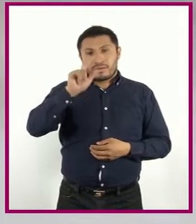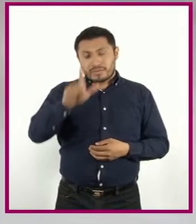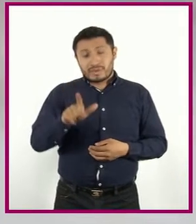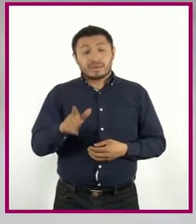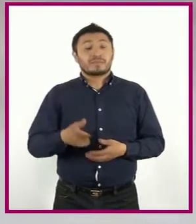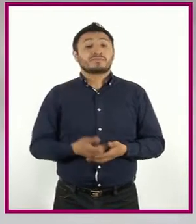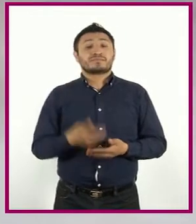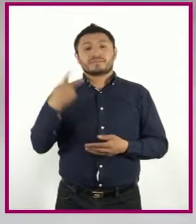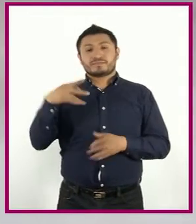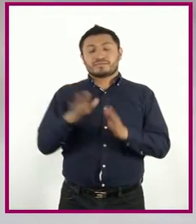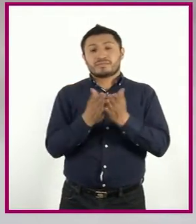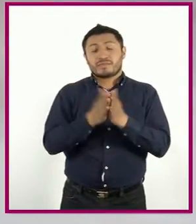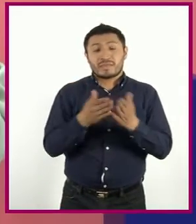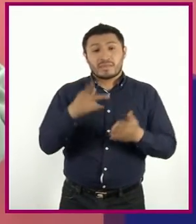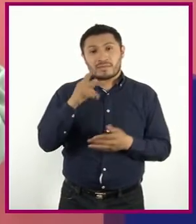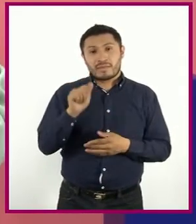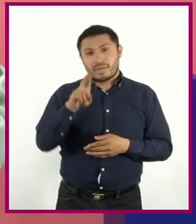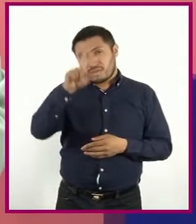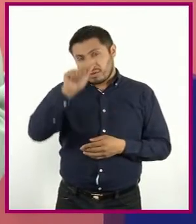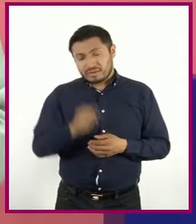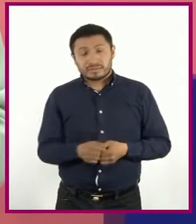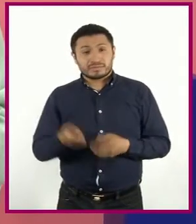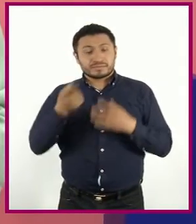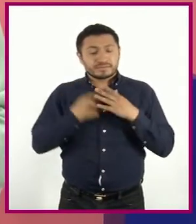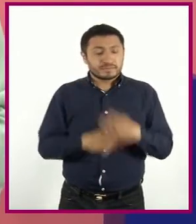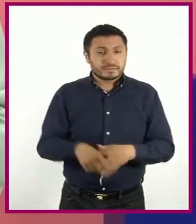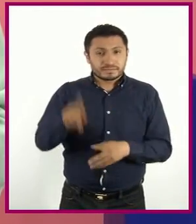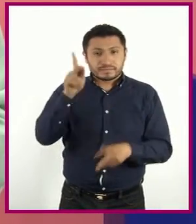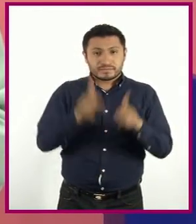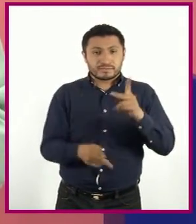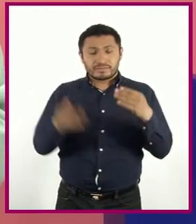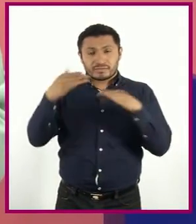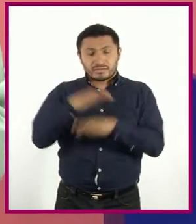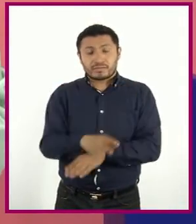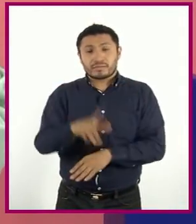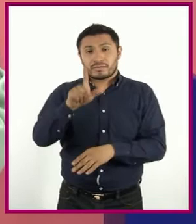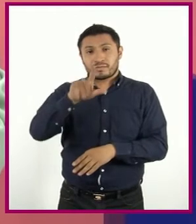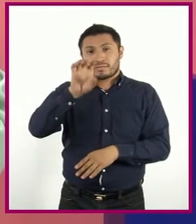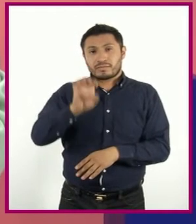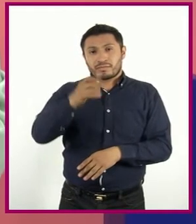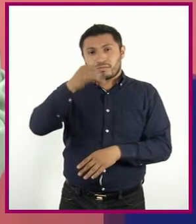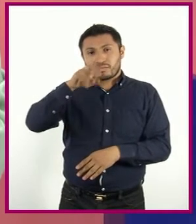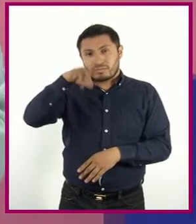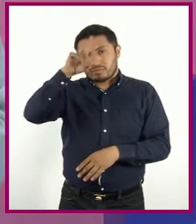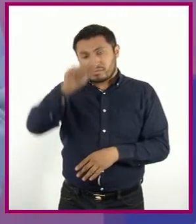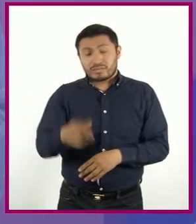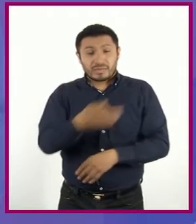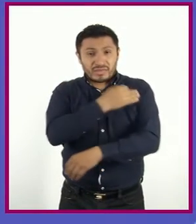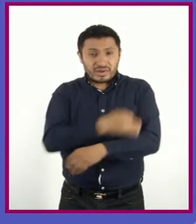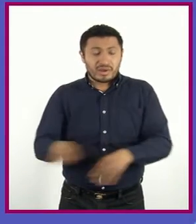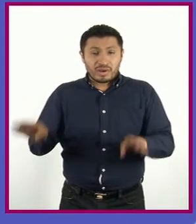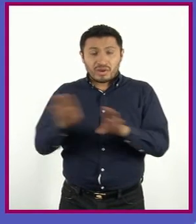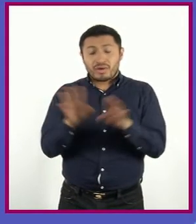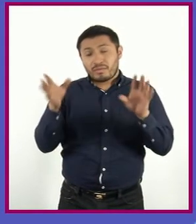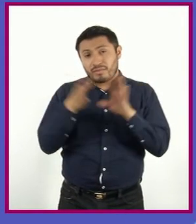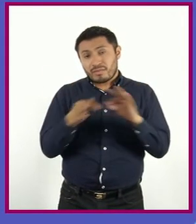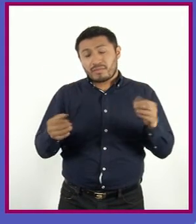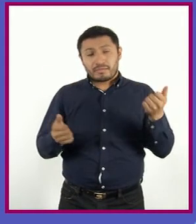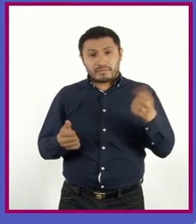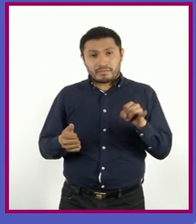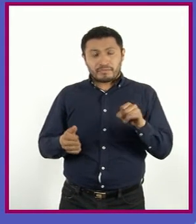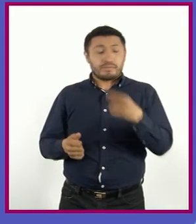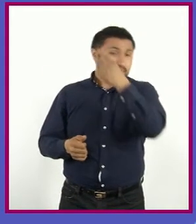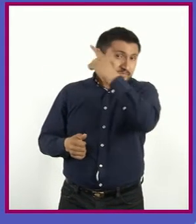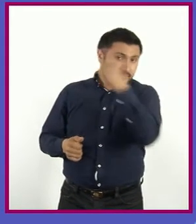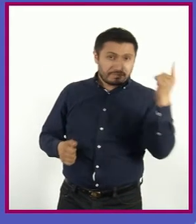titulada Paula. Comienza hablando de su leyenda familiar, como la define esta novelista.